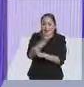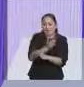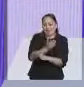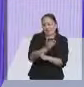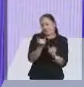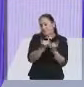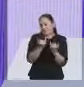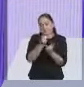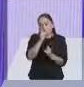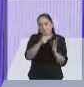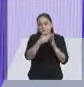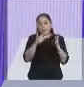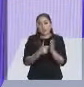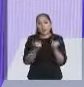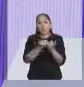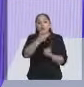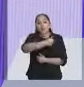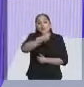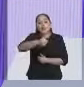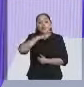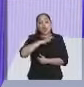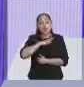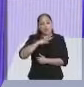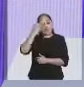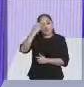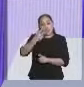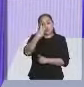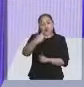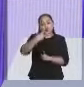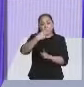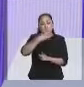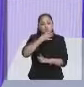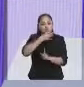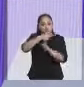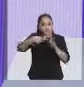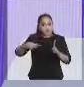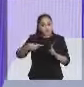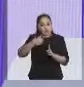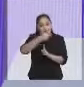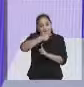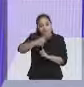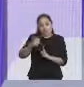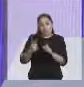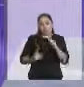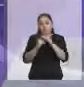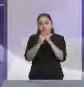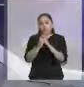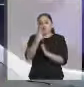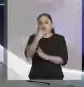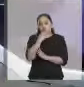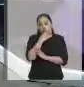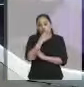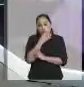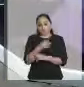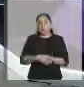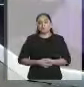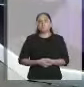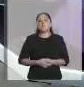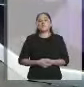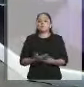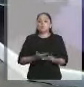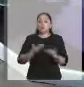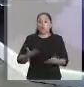el sentido de que van a tener cada uno de ustedes una bolsa de tiempo de 2 minutos y medio. Cada intervención no debe ser superior a la de 1 minuto. Y vamos a